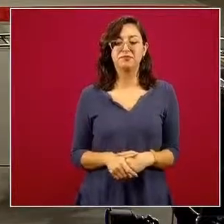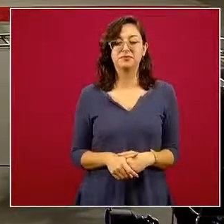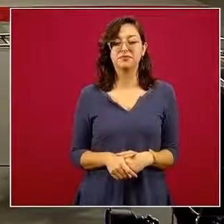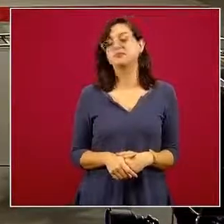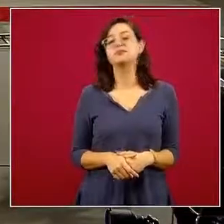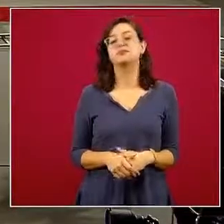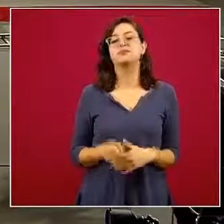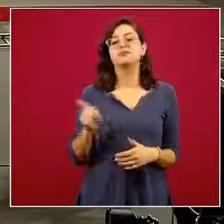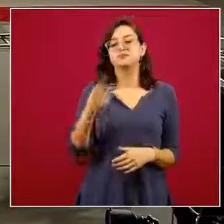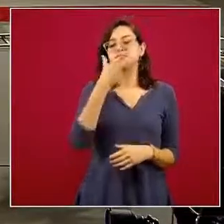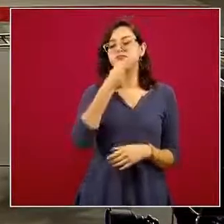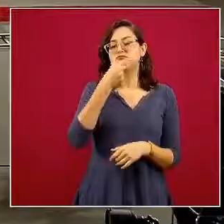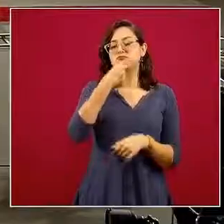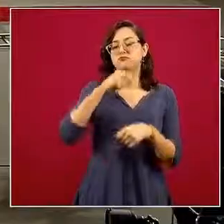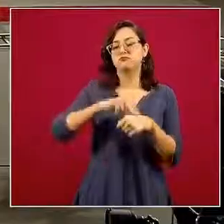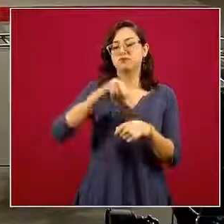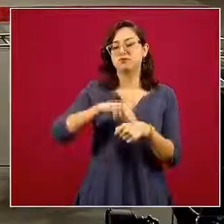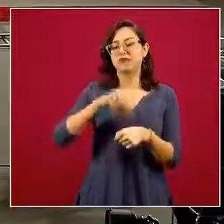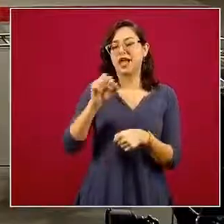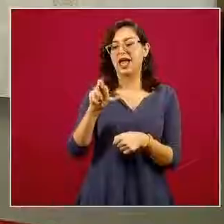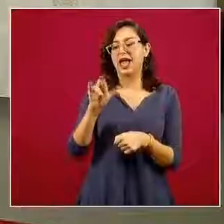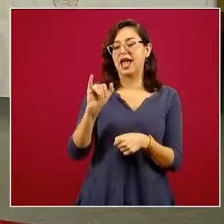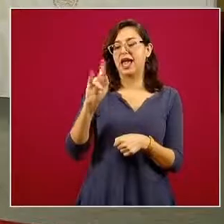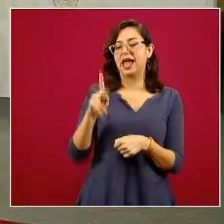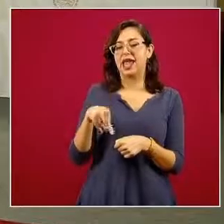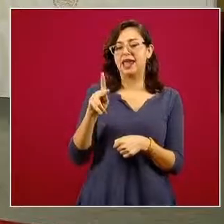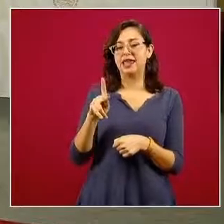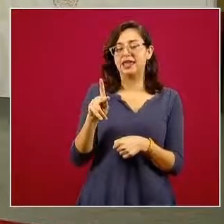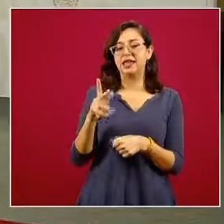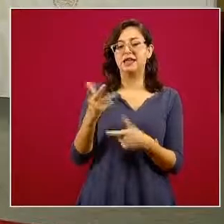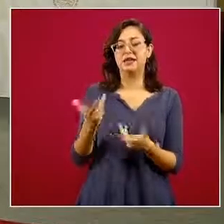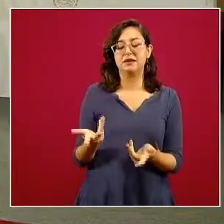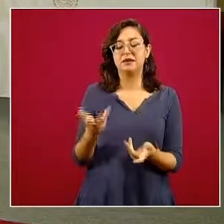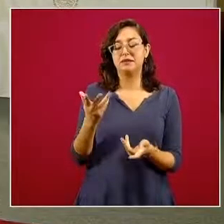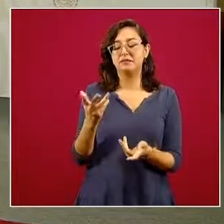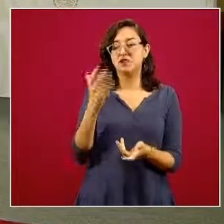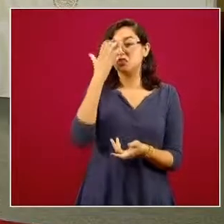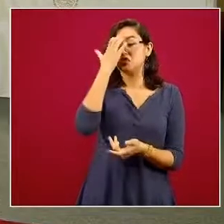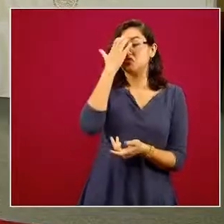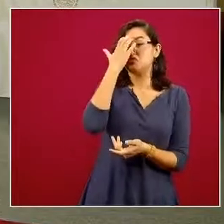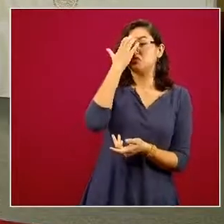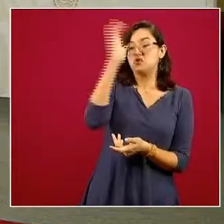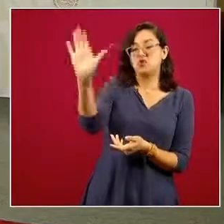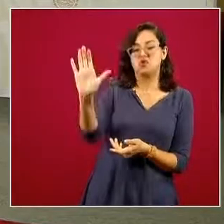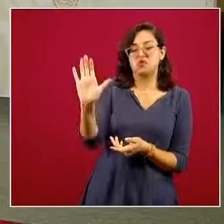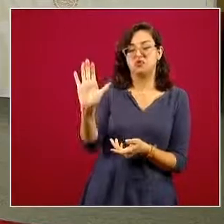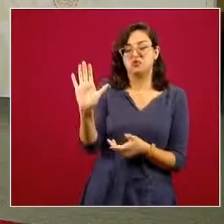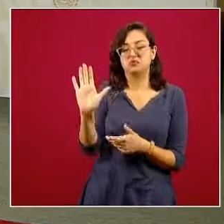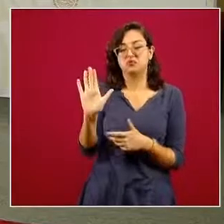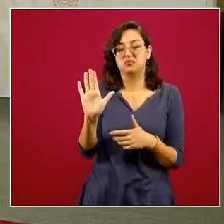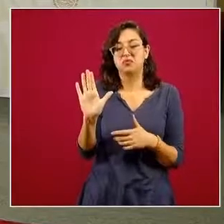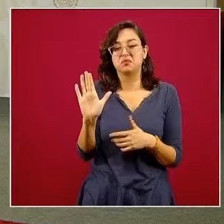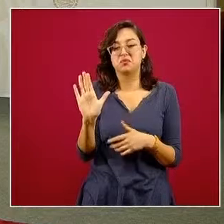Doctor Eric Feng Ding, no lo conozco personalmente, pero sí a través